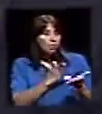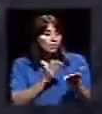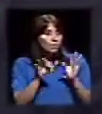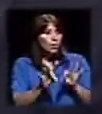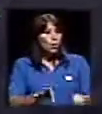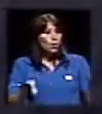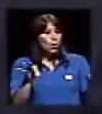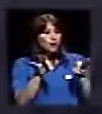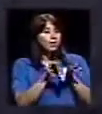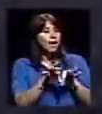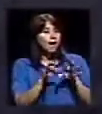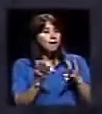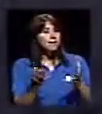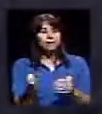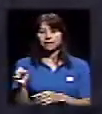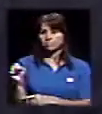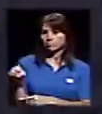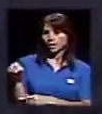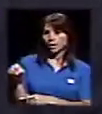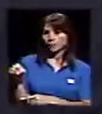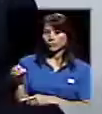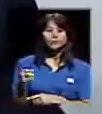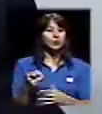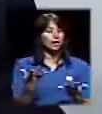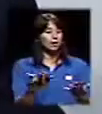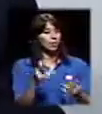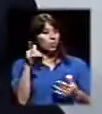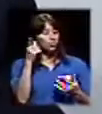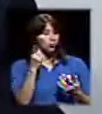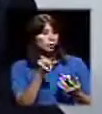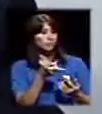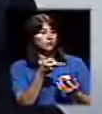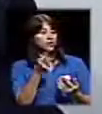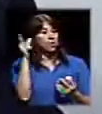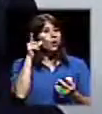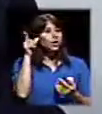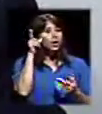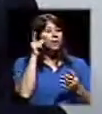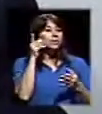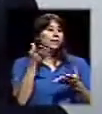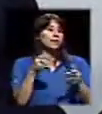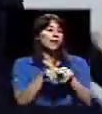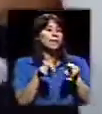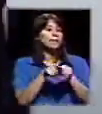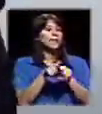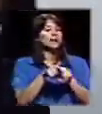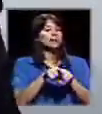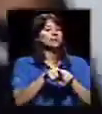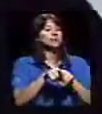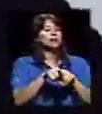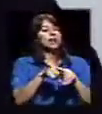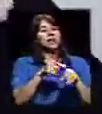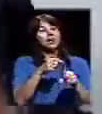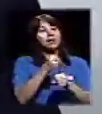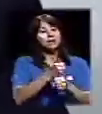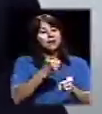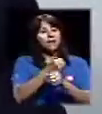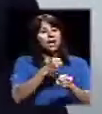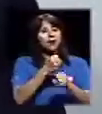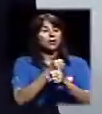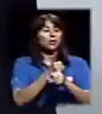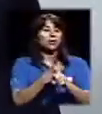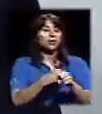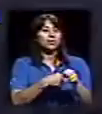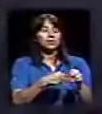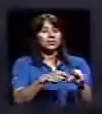importantes, claro, donde por supuesto en el quehacer legislativo distinta gente tiene distintas